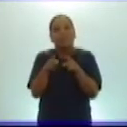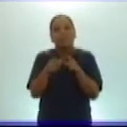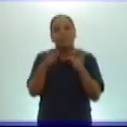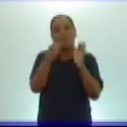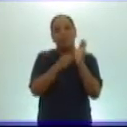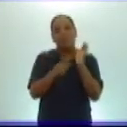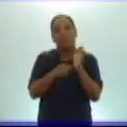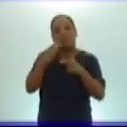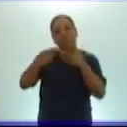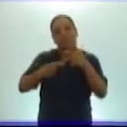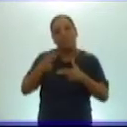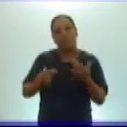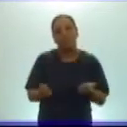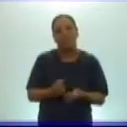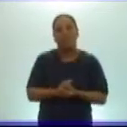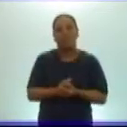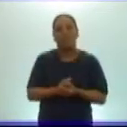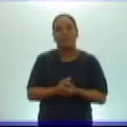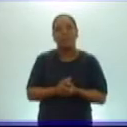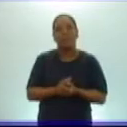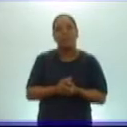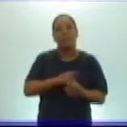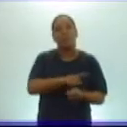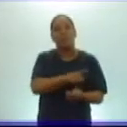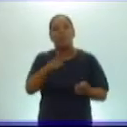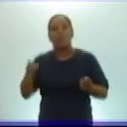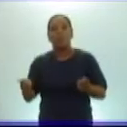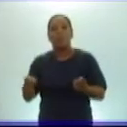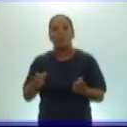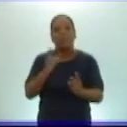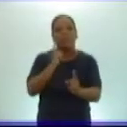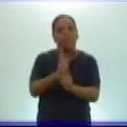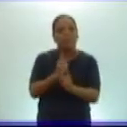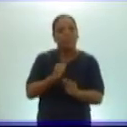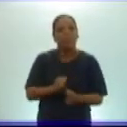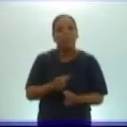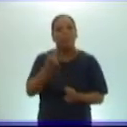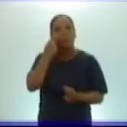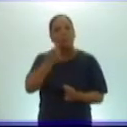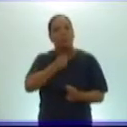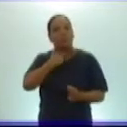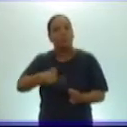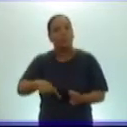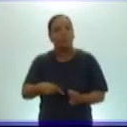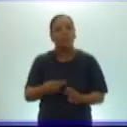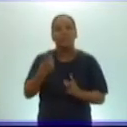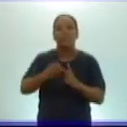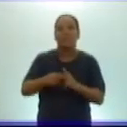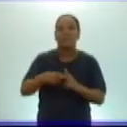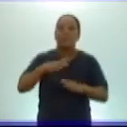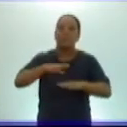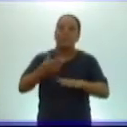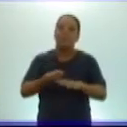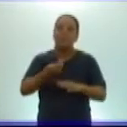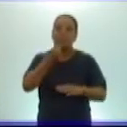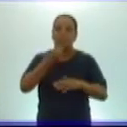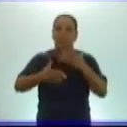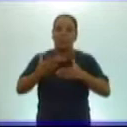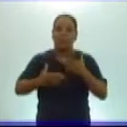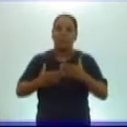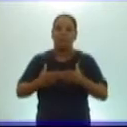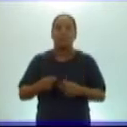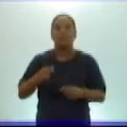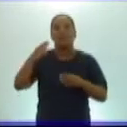realizando. En el transcurso del encuentro van a tener oportunidad de ver un ejemplo para que después ustedes puedan realizar otras actividades de